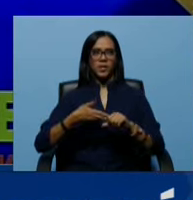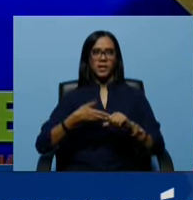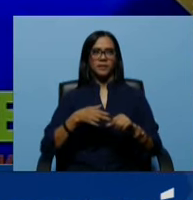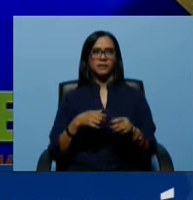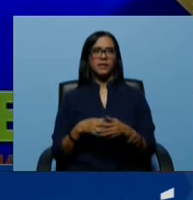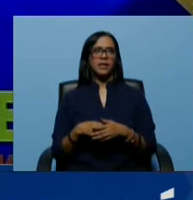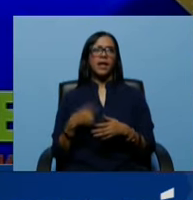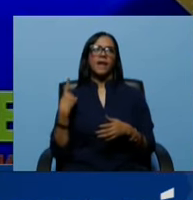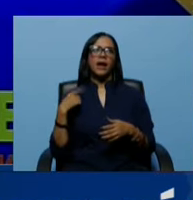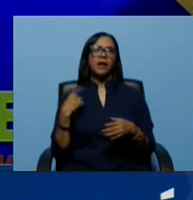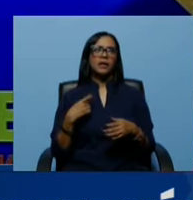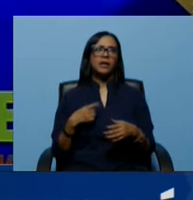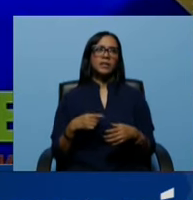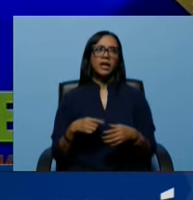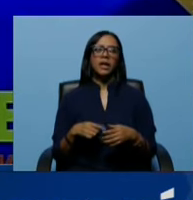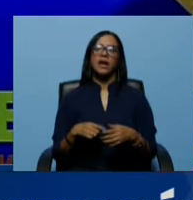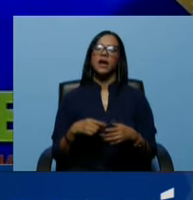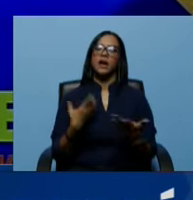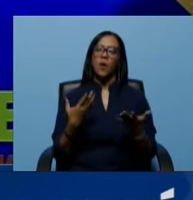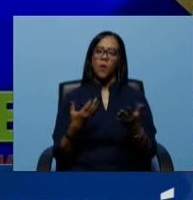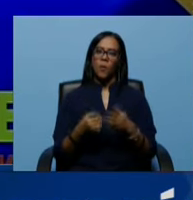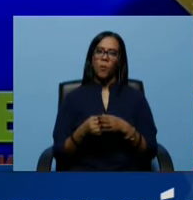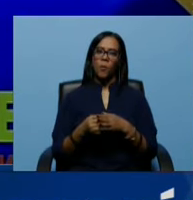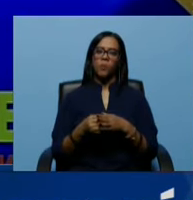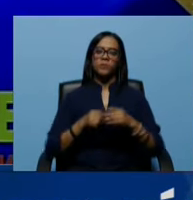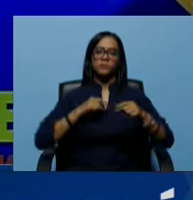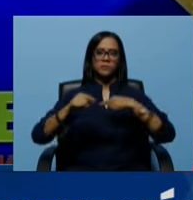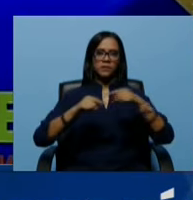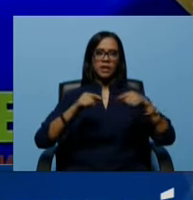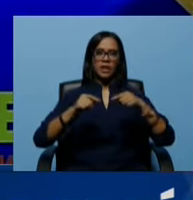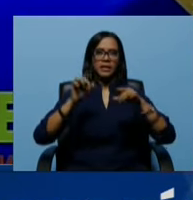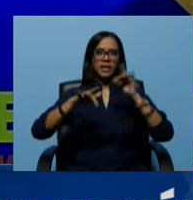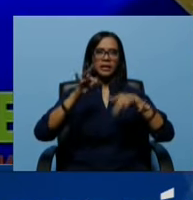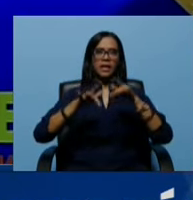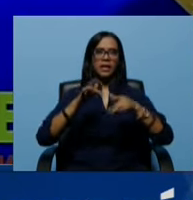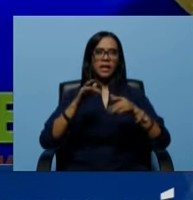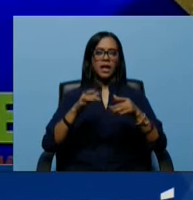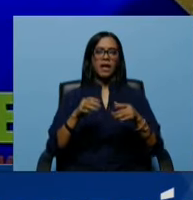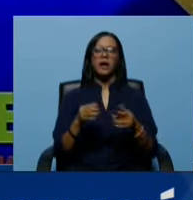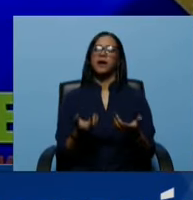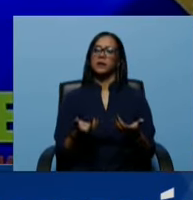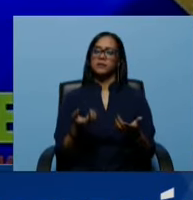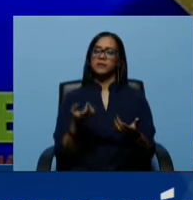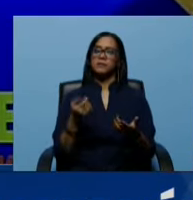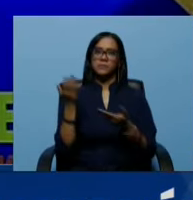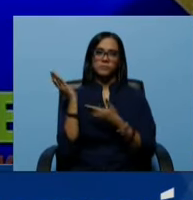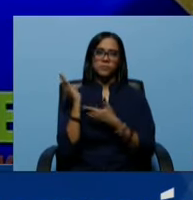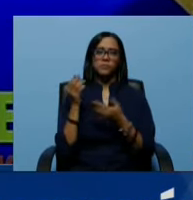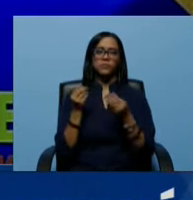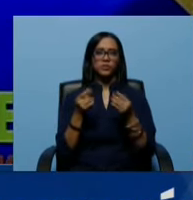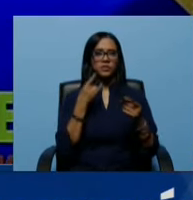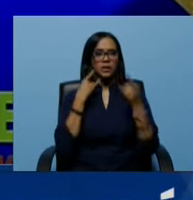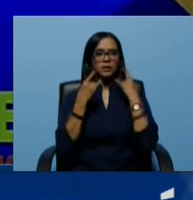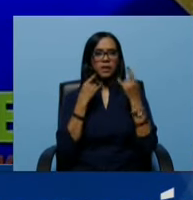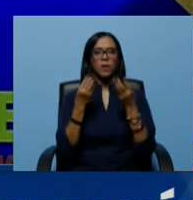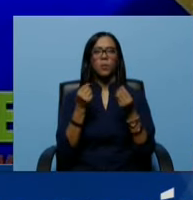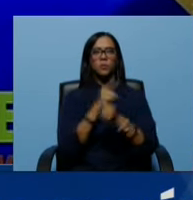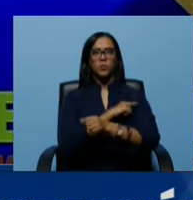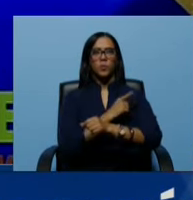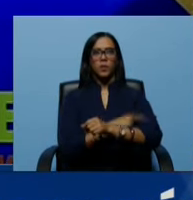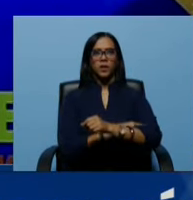que va a tener una instancia de Secretaría Ejecutiva que debe tener mucha acción y mucho poder.